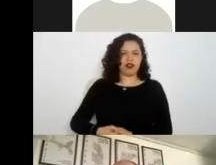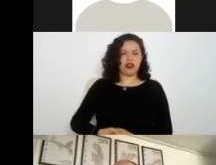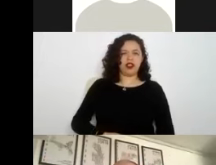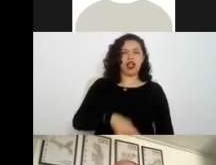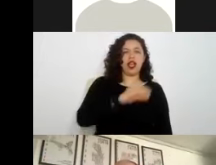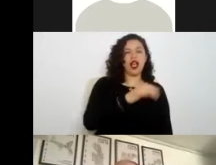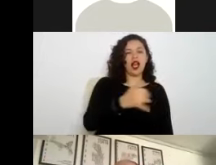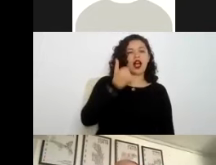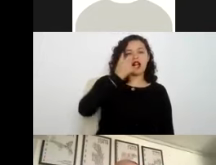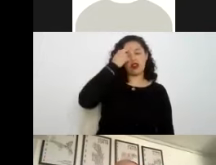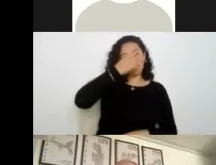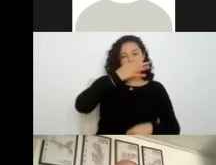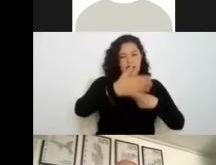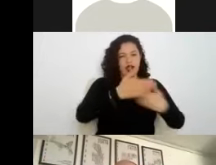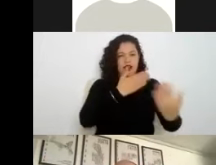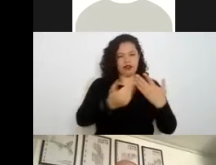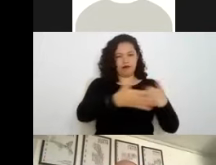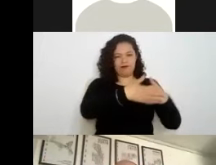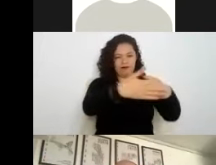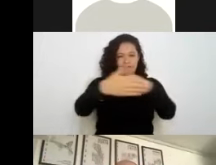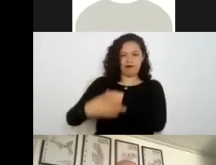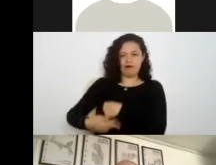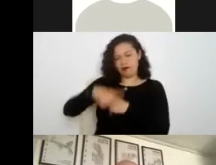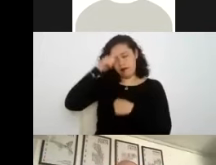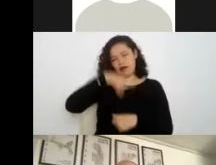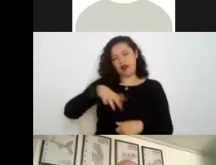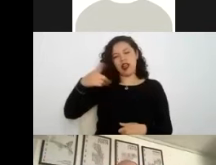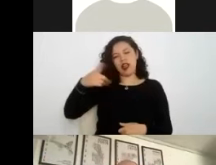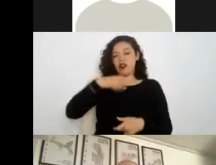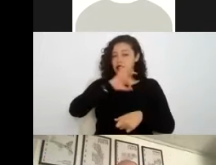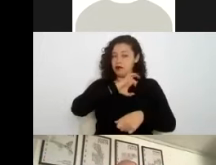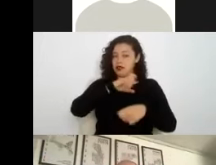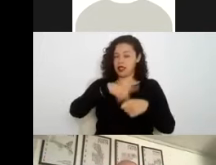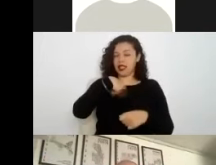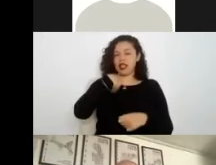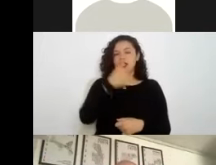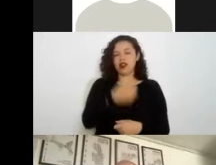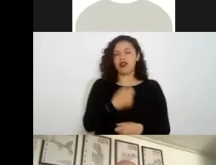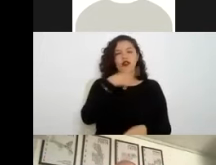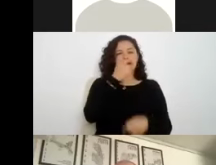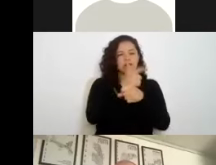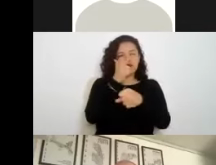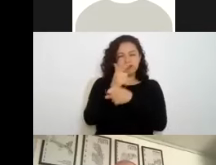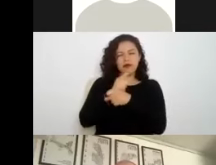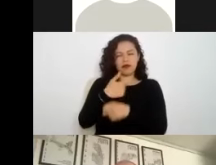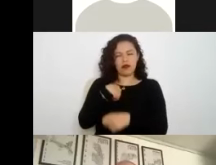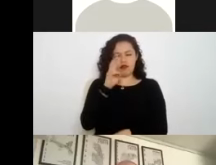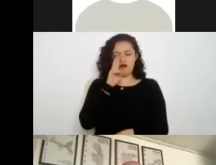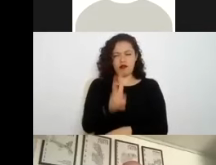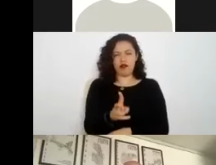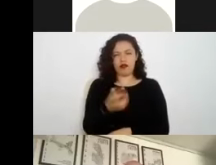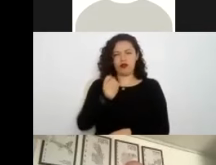pero aquí sí quiero ser muy específico. Muchas veces he detectado y he visto que todo el tiempo